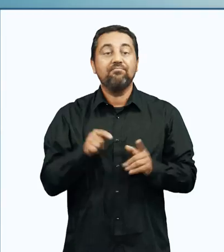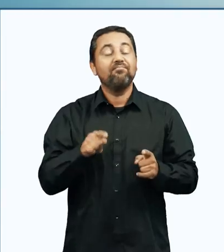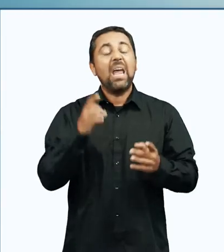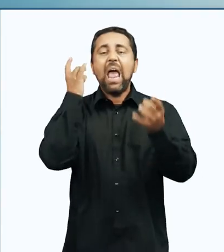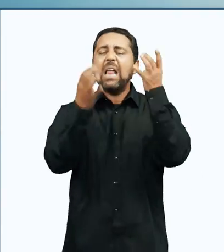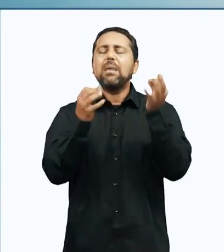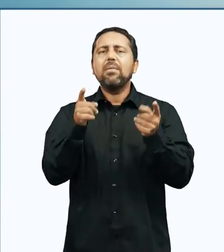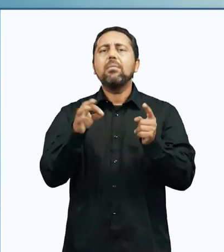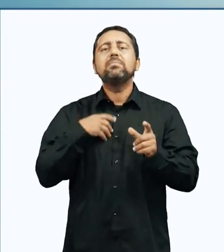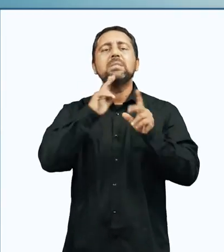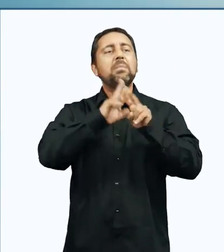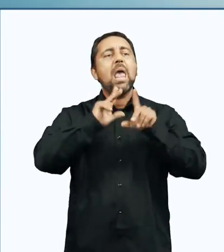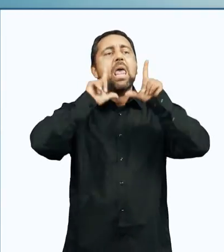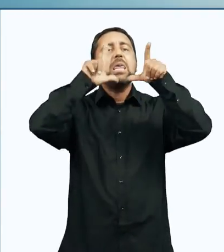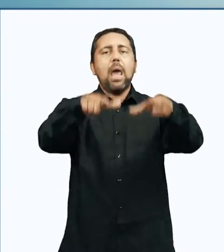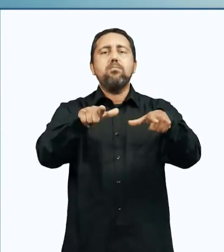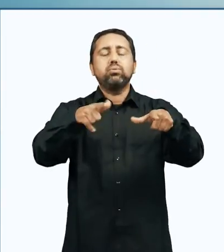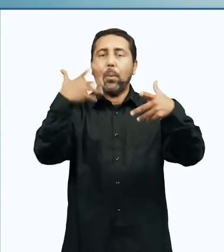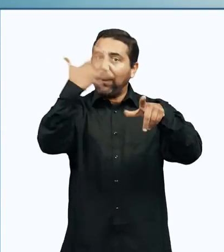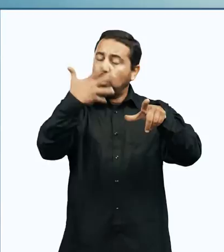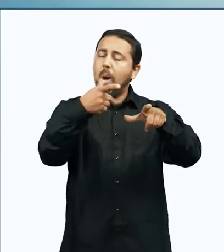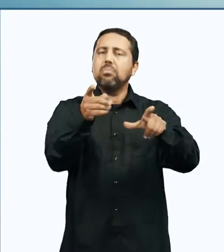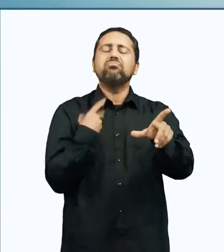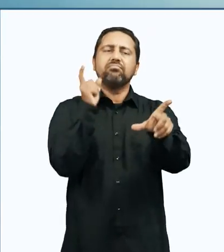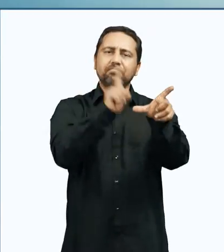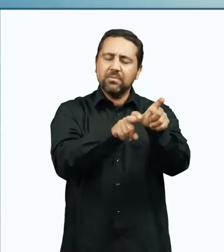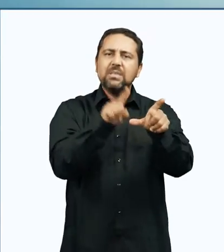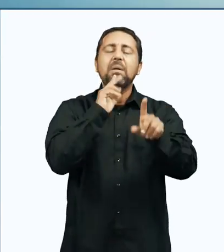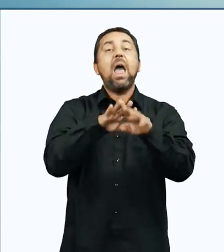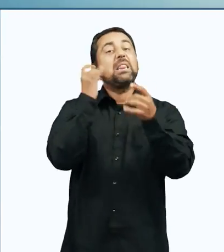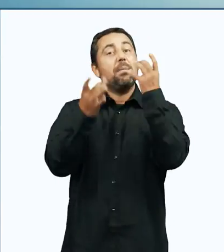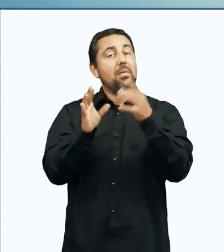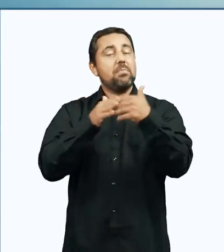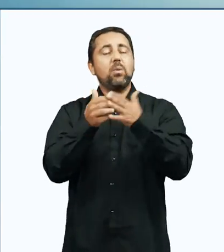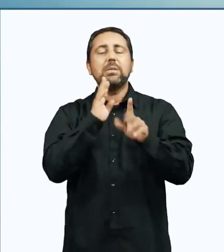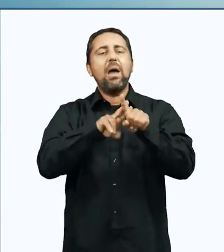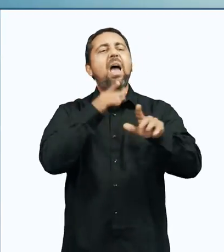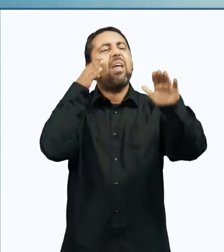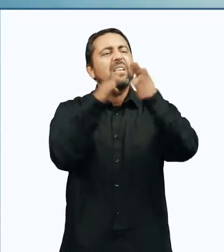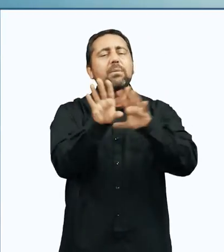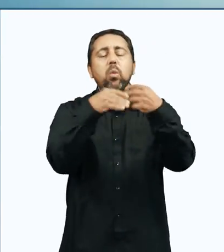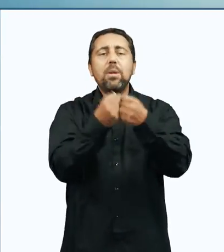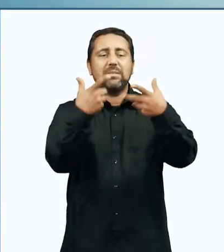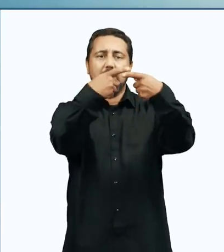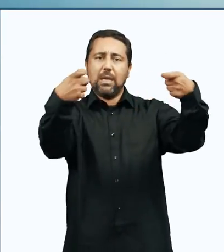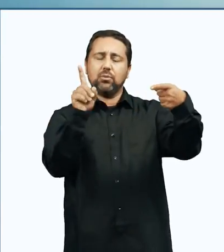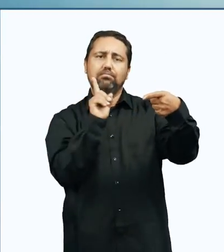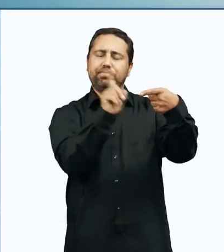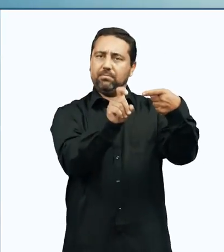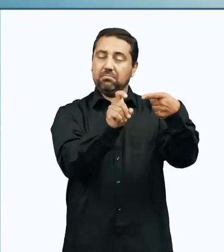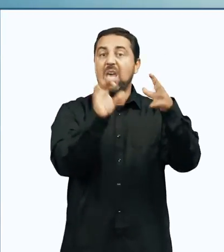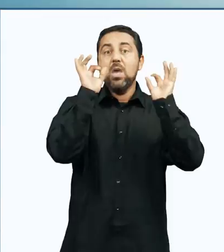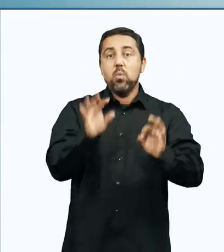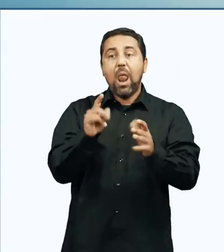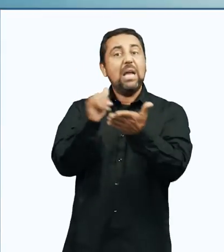la actividad se encuentra disponible en tu campus virtual aparecerá como una actividad anual con el texto accesibilidad universal de la